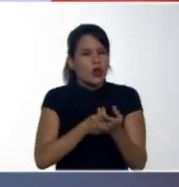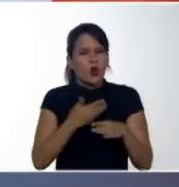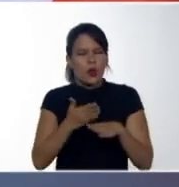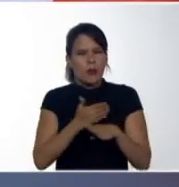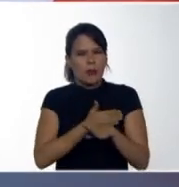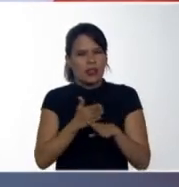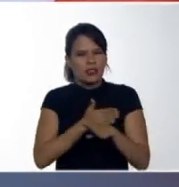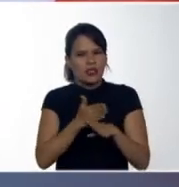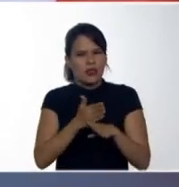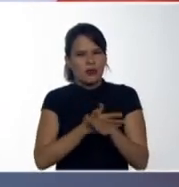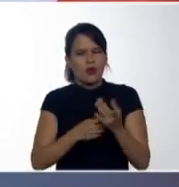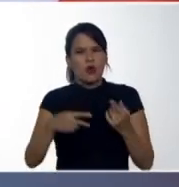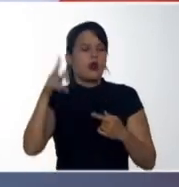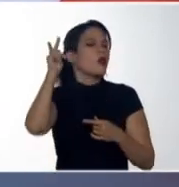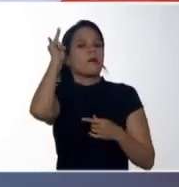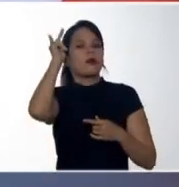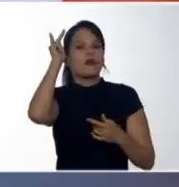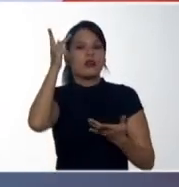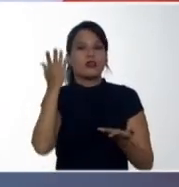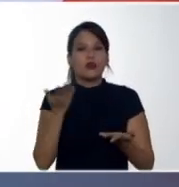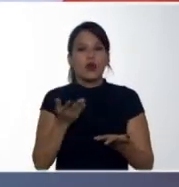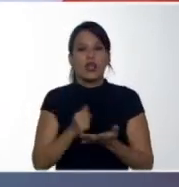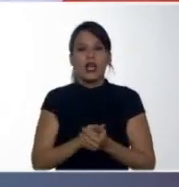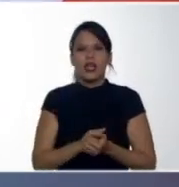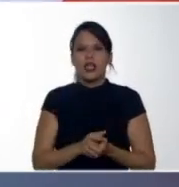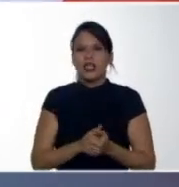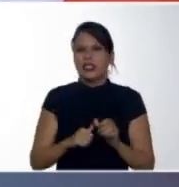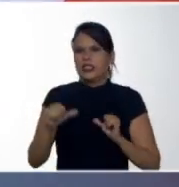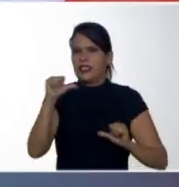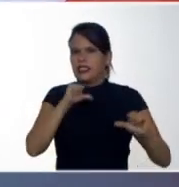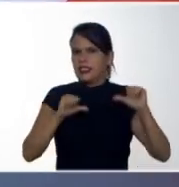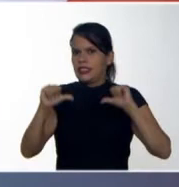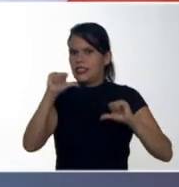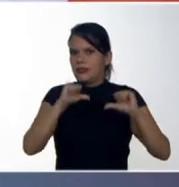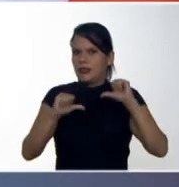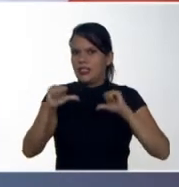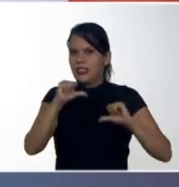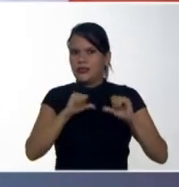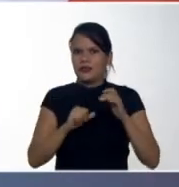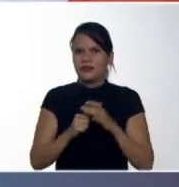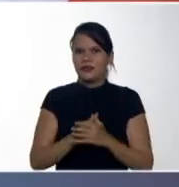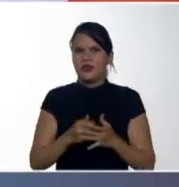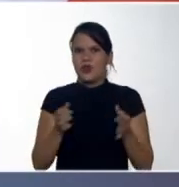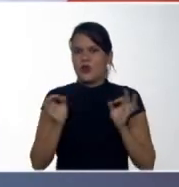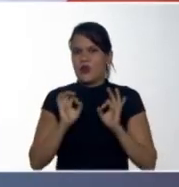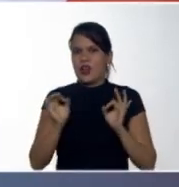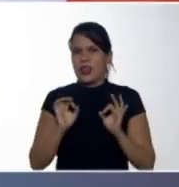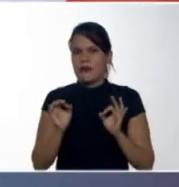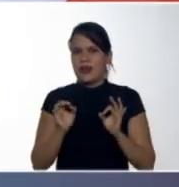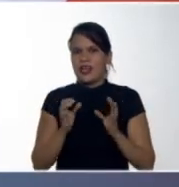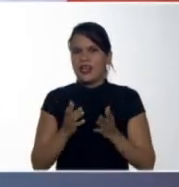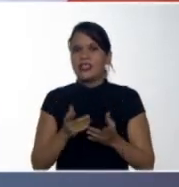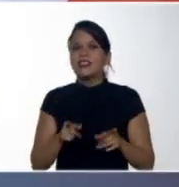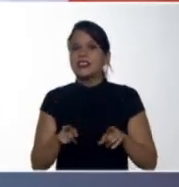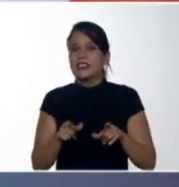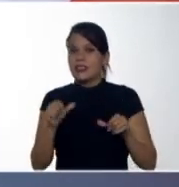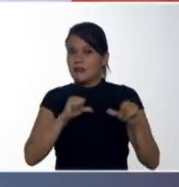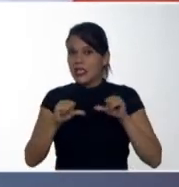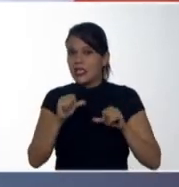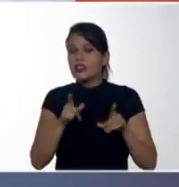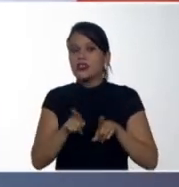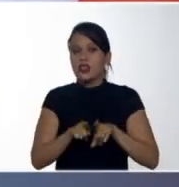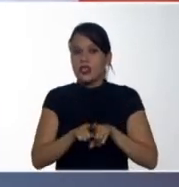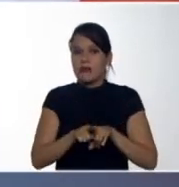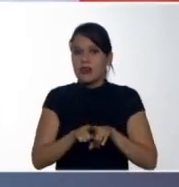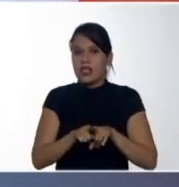profesora Omaira Guerrero con una clase bastante particular y especial, no solamente en torno a la química, sino también en